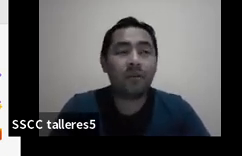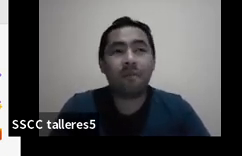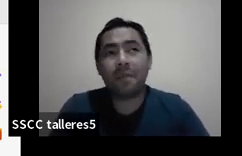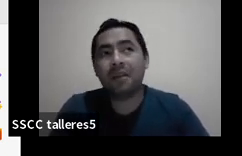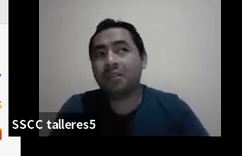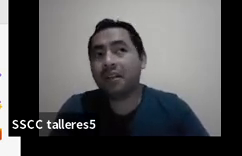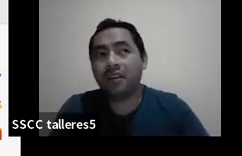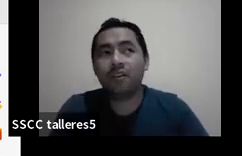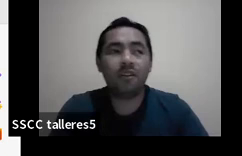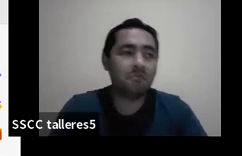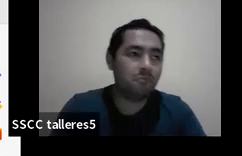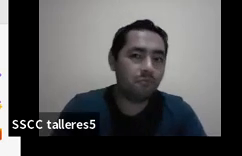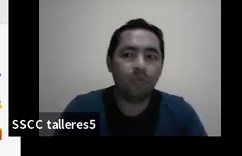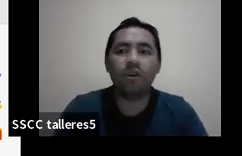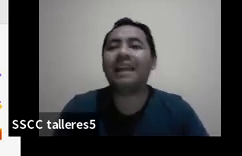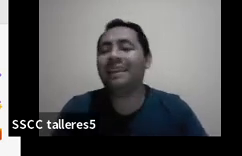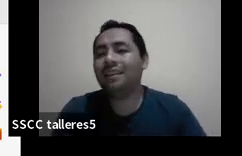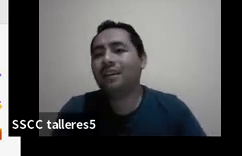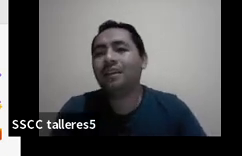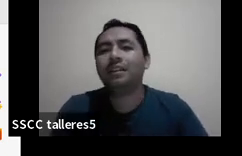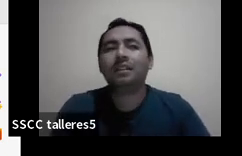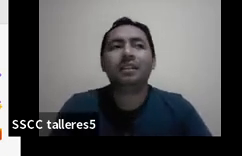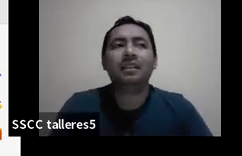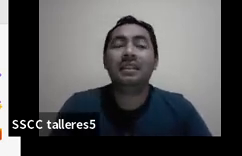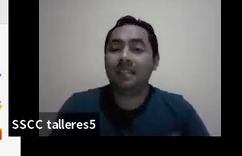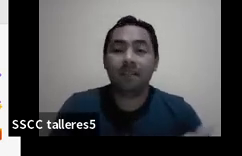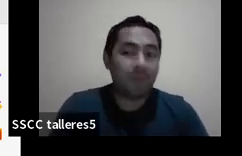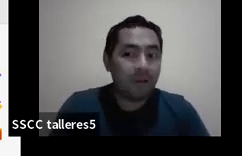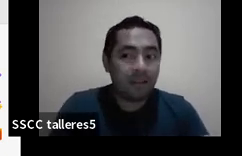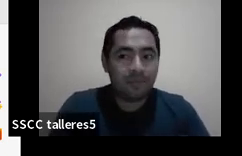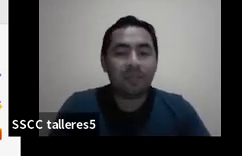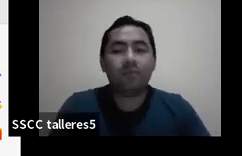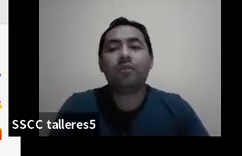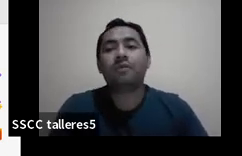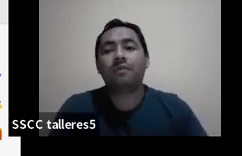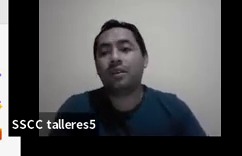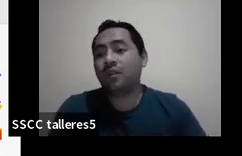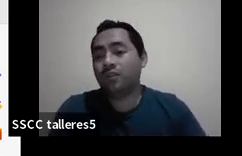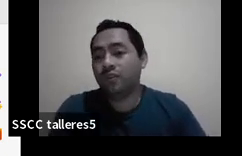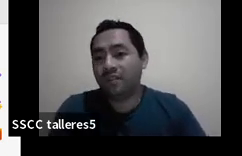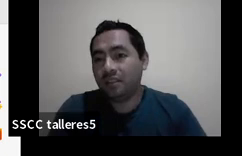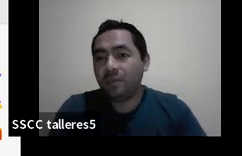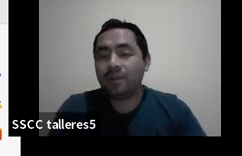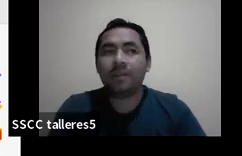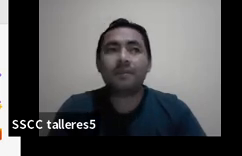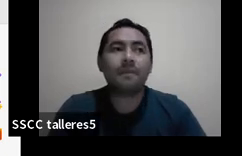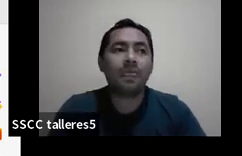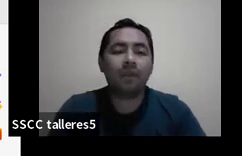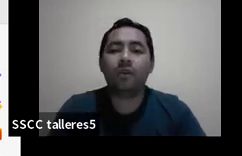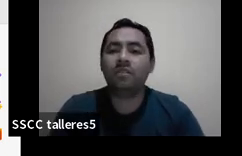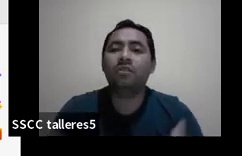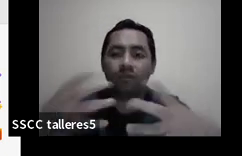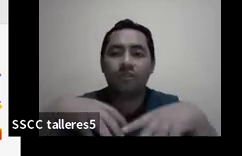avanzándose mejor, en otras regiones, por ahí, iniciativa privada más que todo, asociaciones de